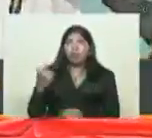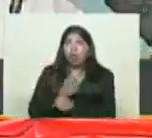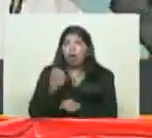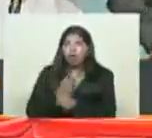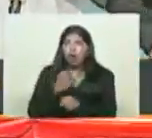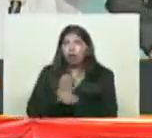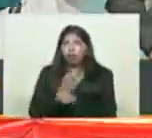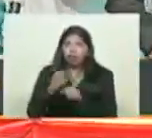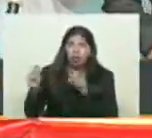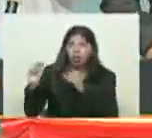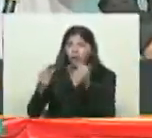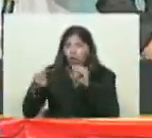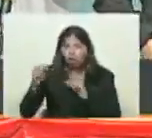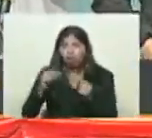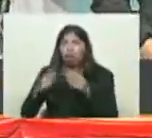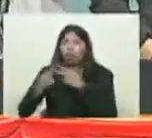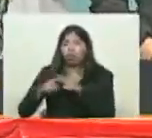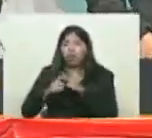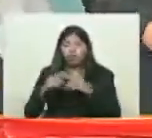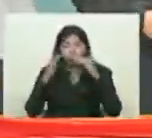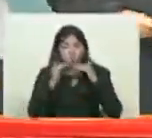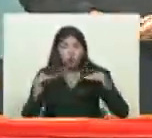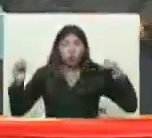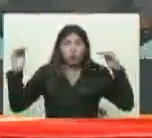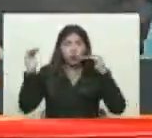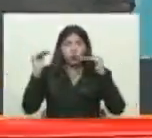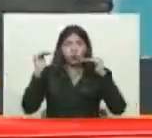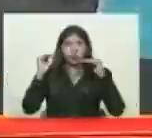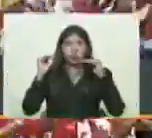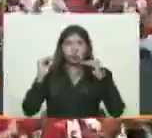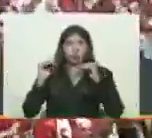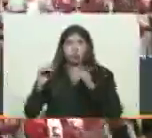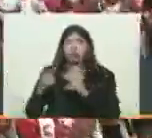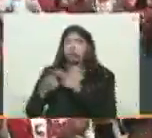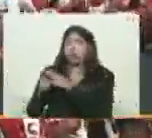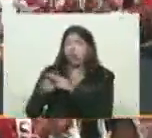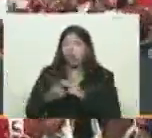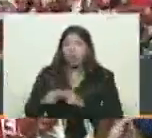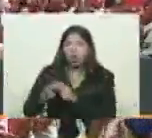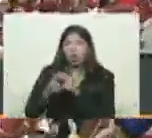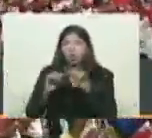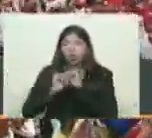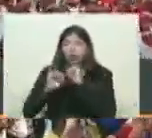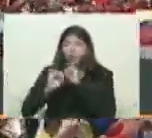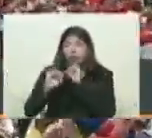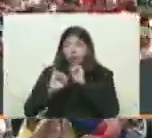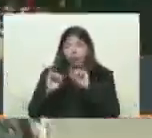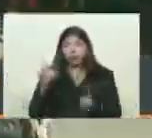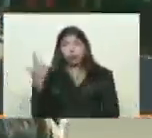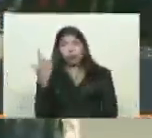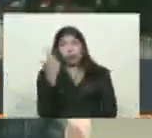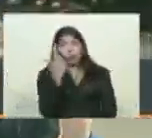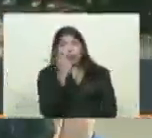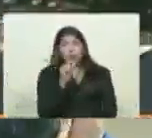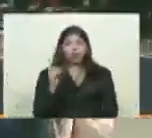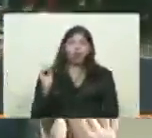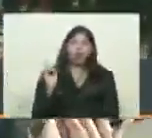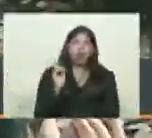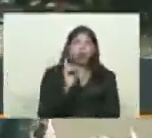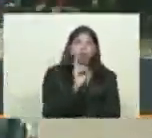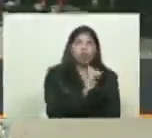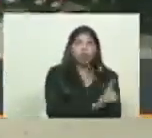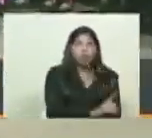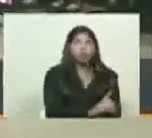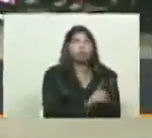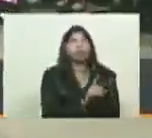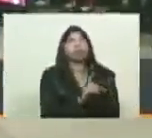de participar en el taller de alto nivel de planificación estratégica hacia una nueva etapa de la